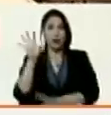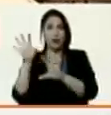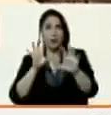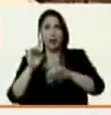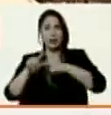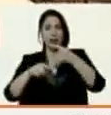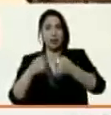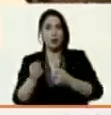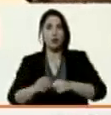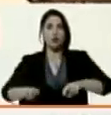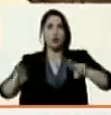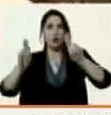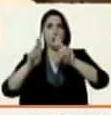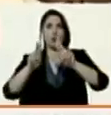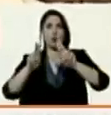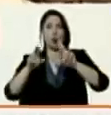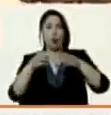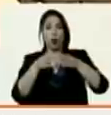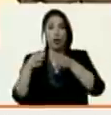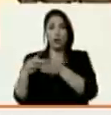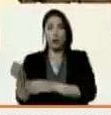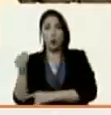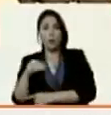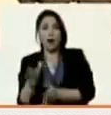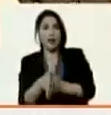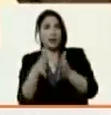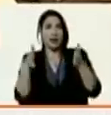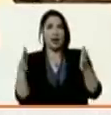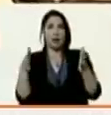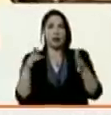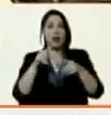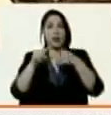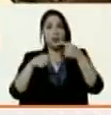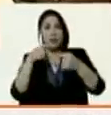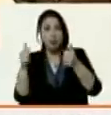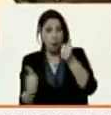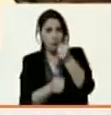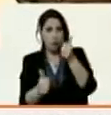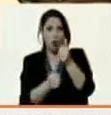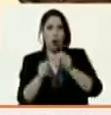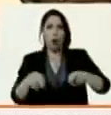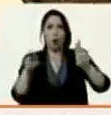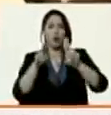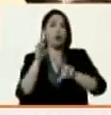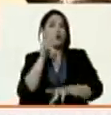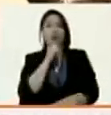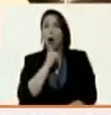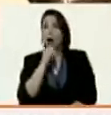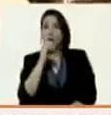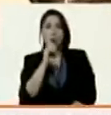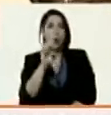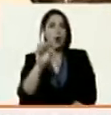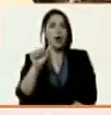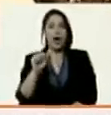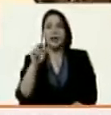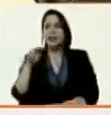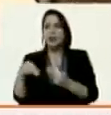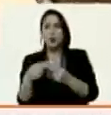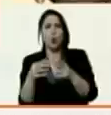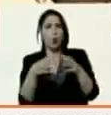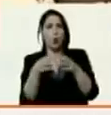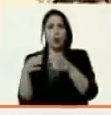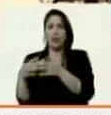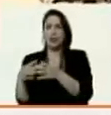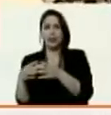de la onu el organismo más grande de pruebas de la onu no hay oeste no hay ningún otro organismo que ni siquiera se le